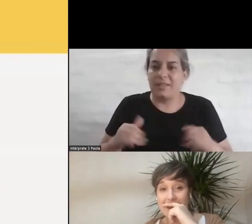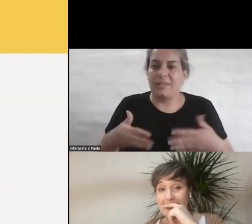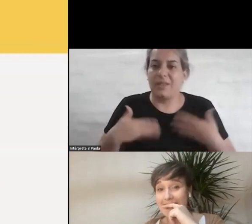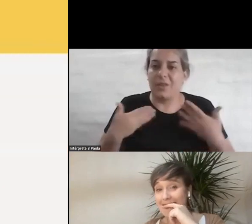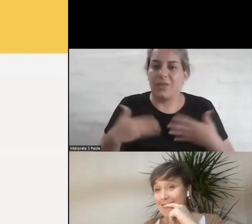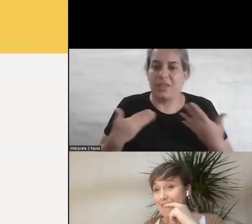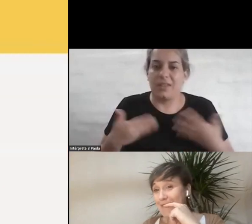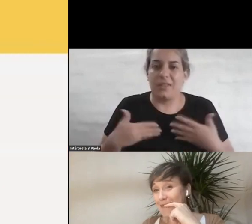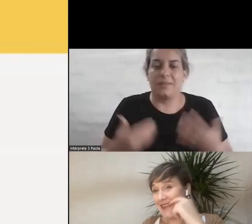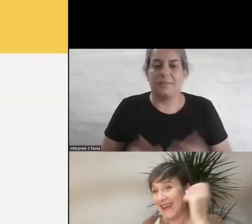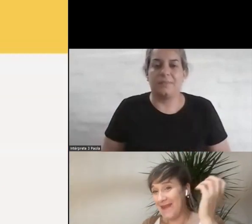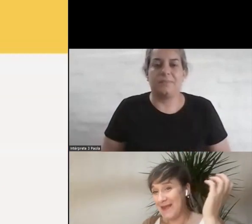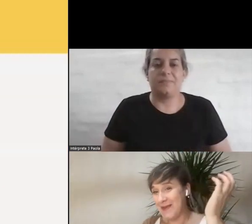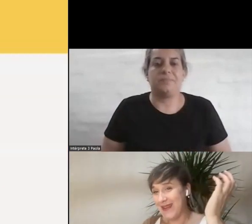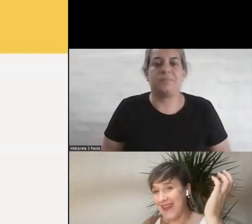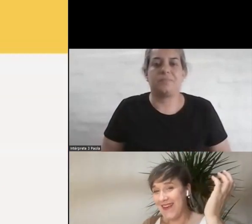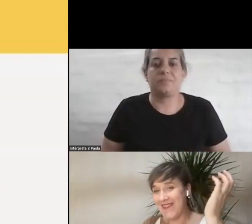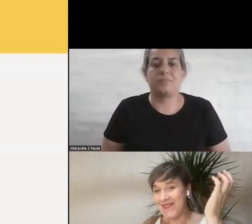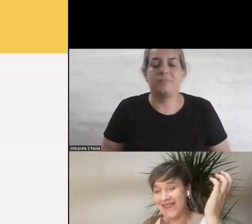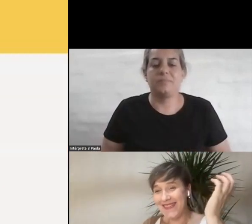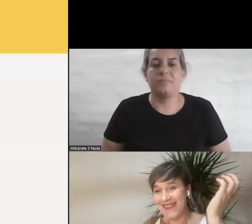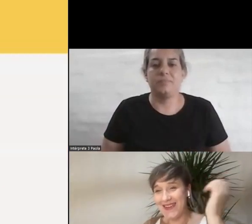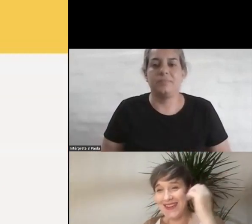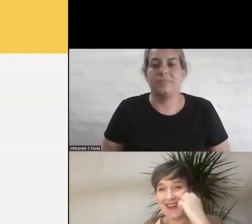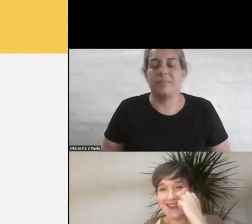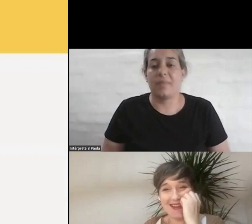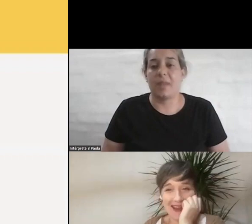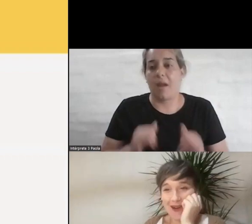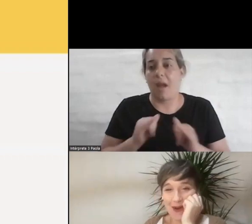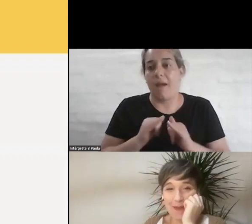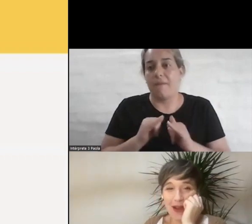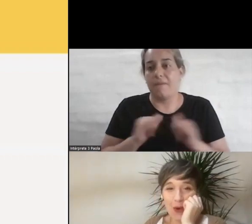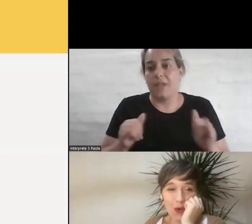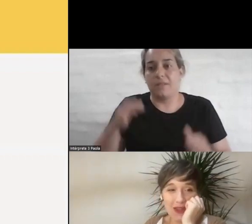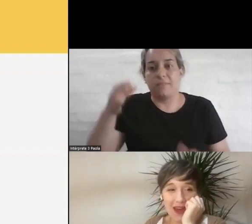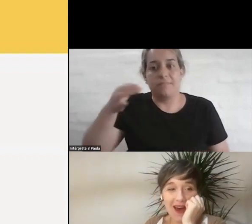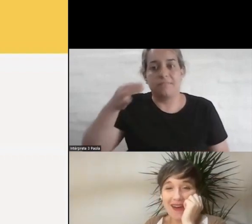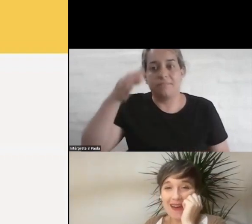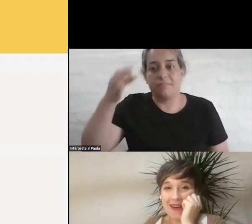Y ya está aquí mi exposición. No sé si hay alguna pregunta